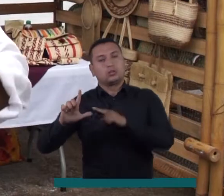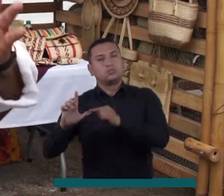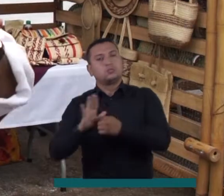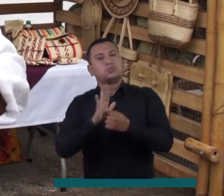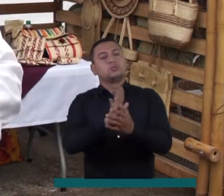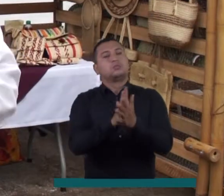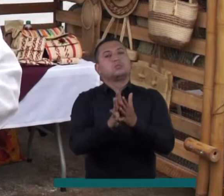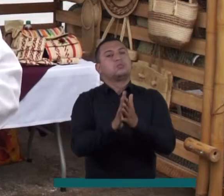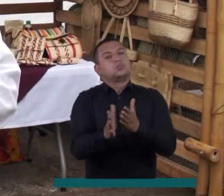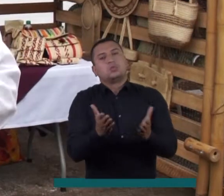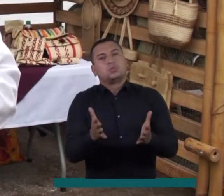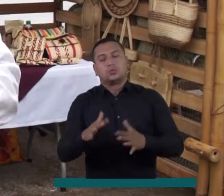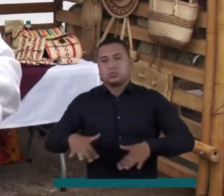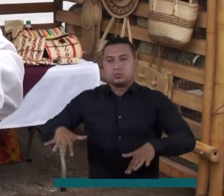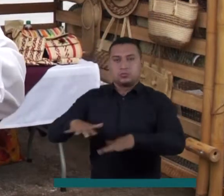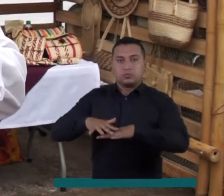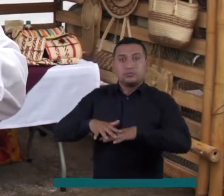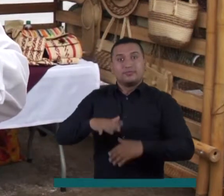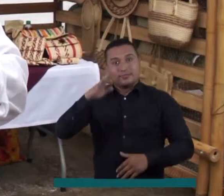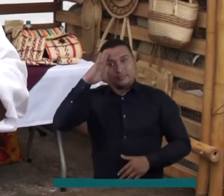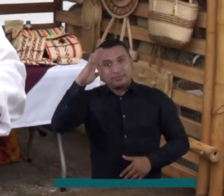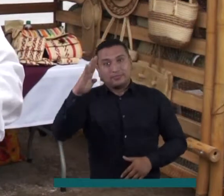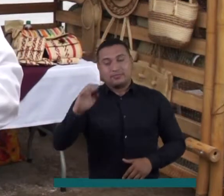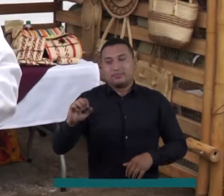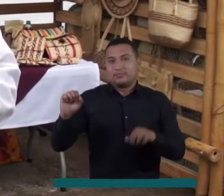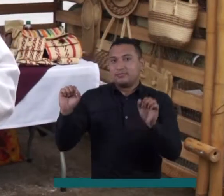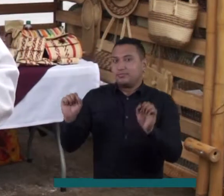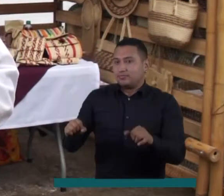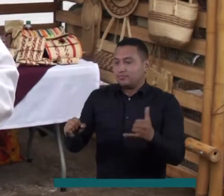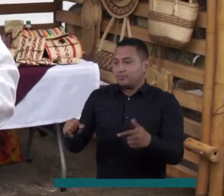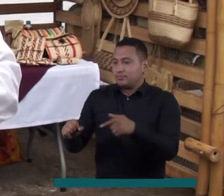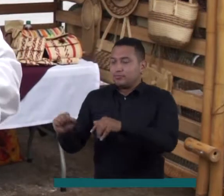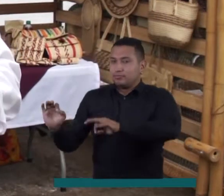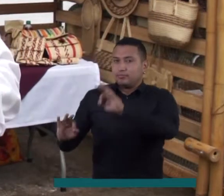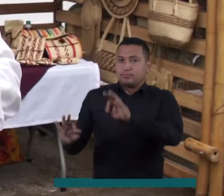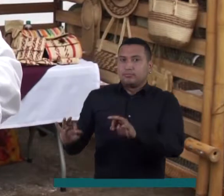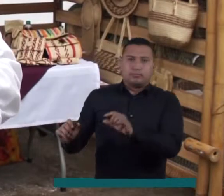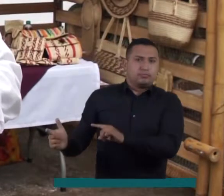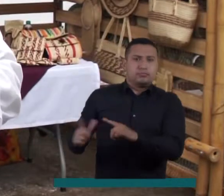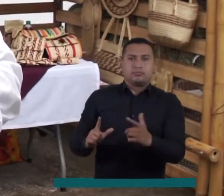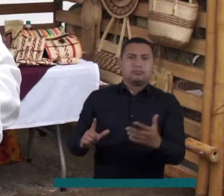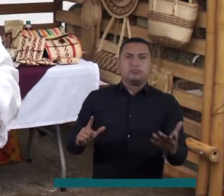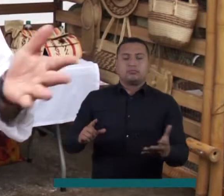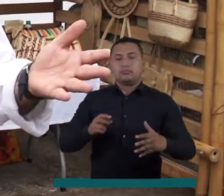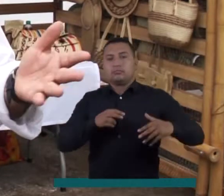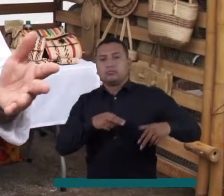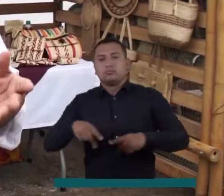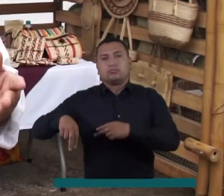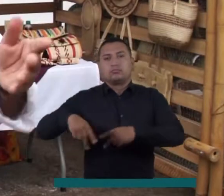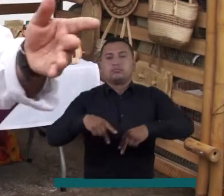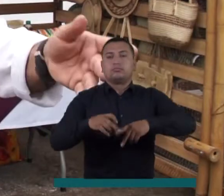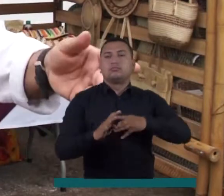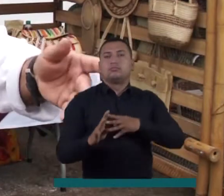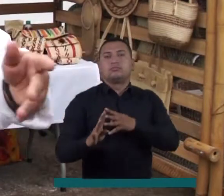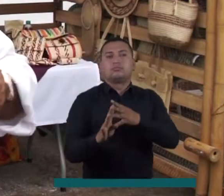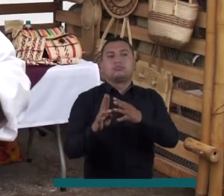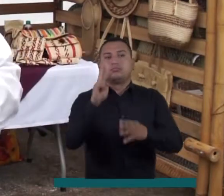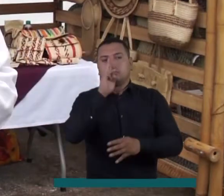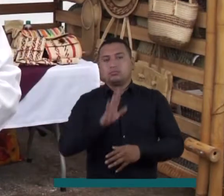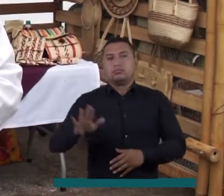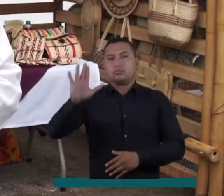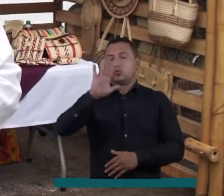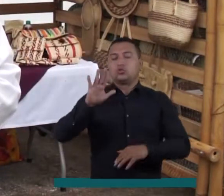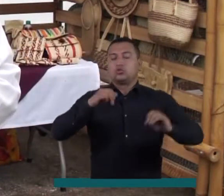recrimina. Hola Mabel y televidente, ya se encuentra todo listo para la realización del desfile nacional del folclore que se desarrollará este 3 de